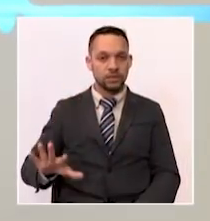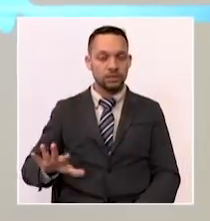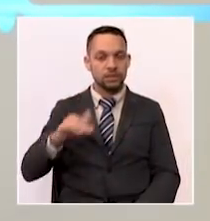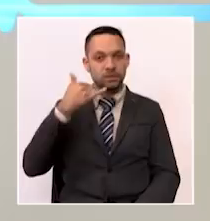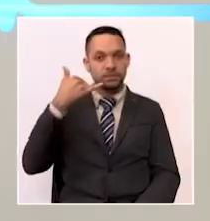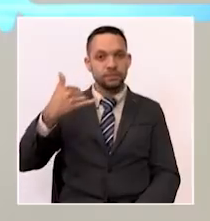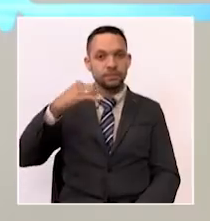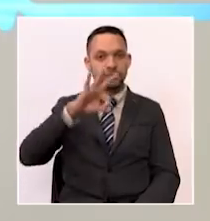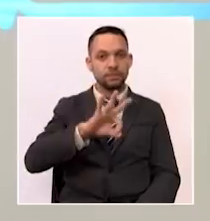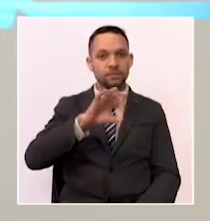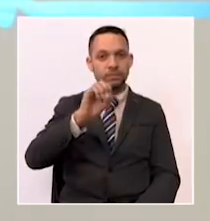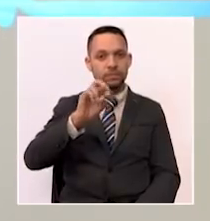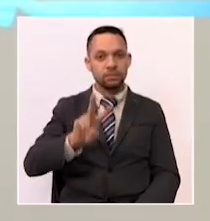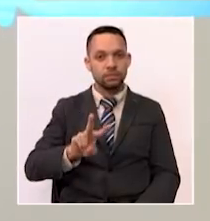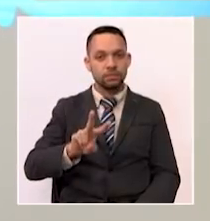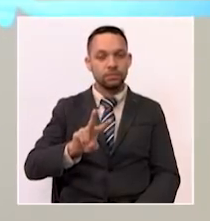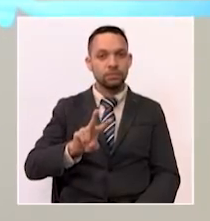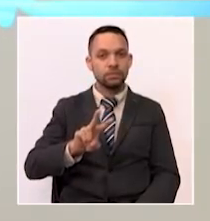al